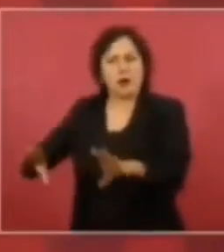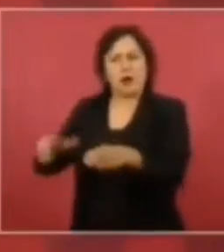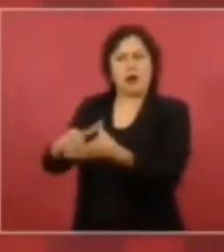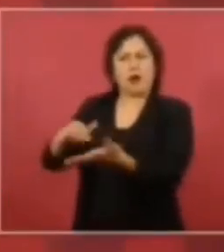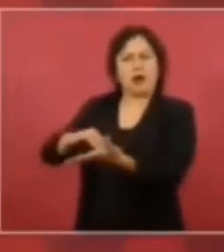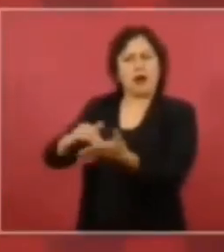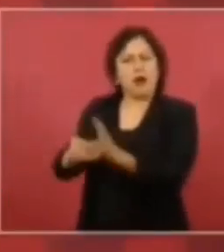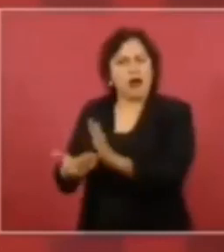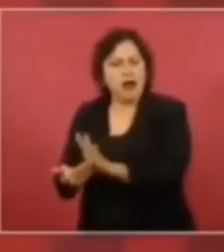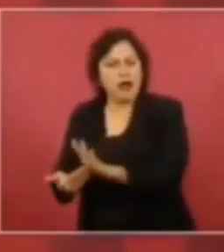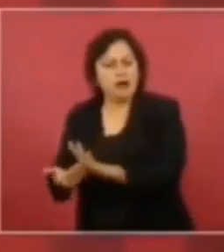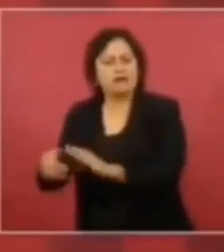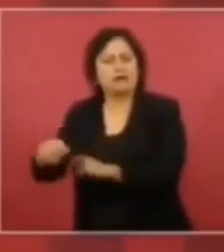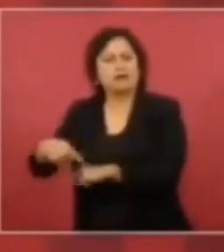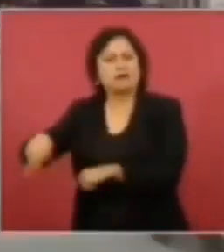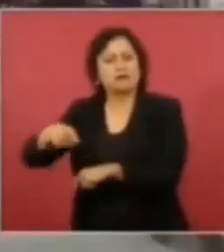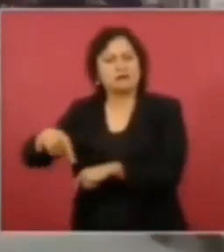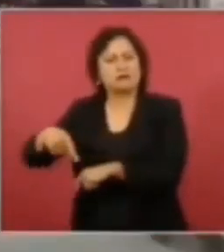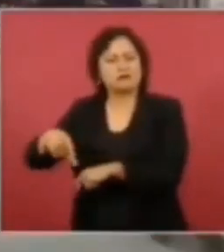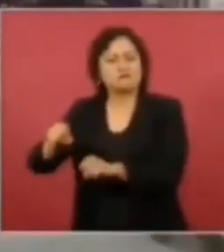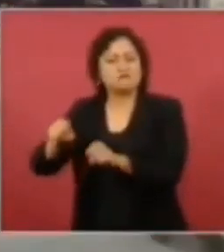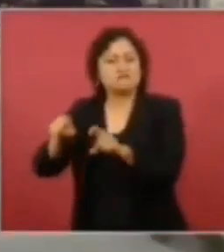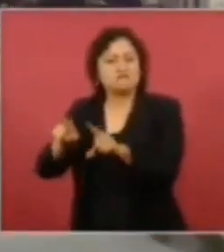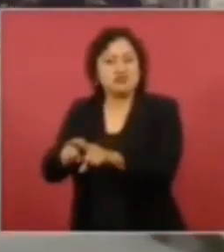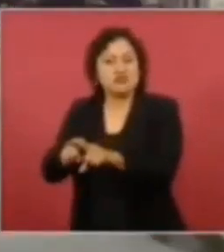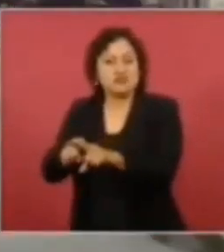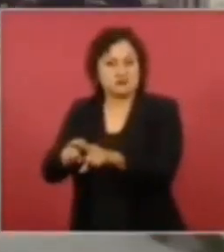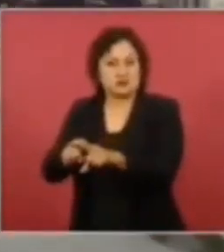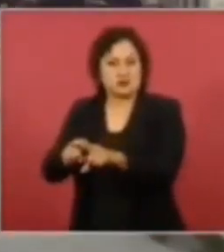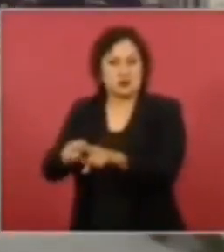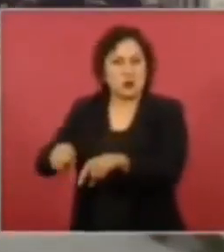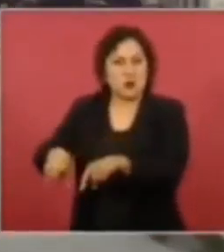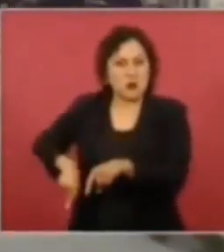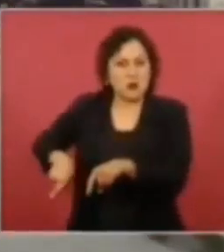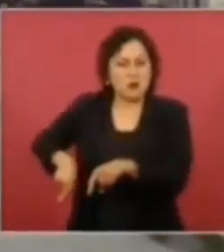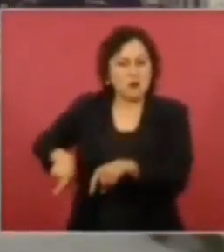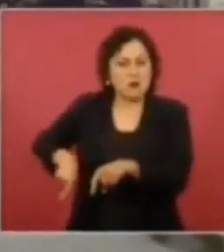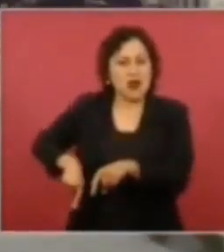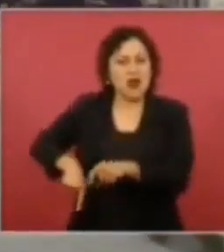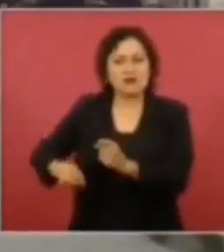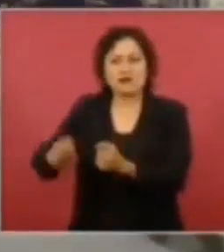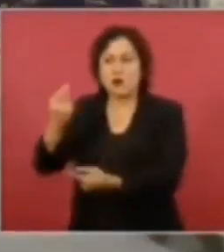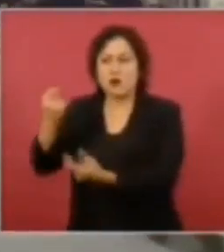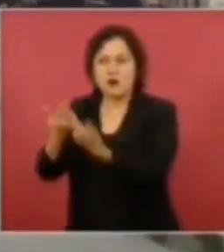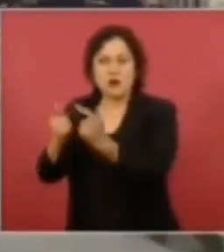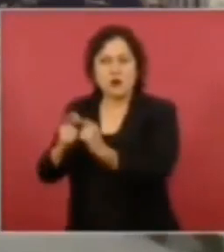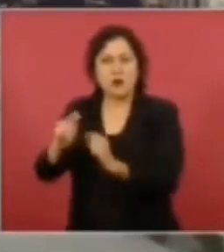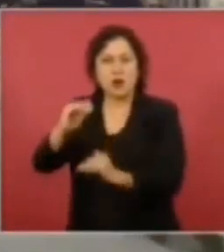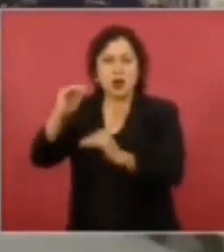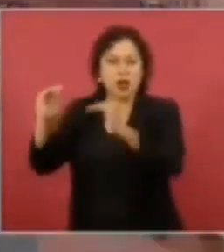y de poderes públicos subordinados